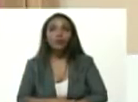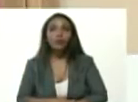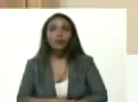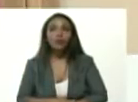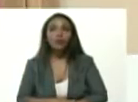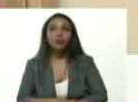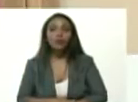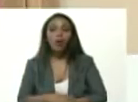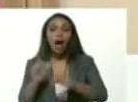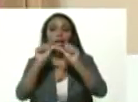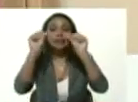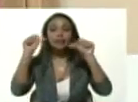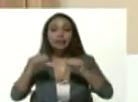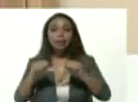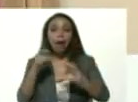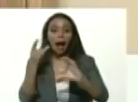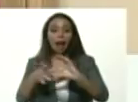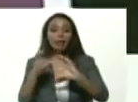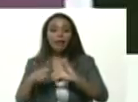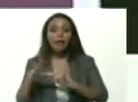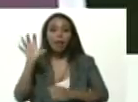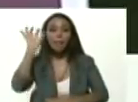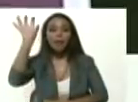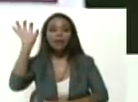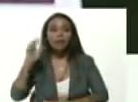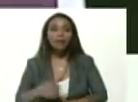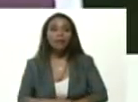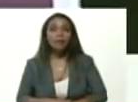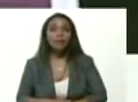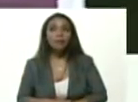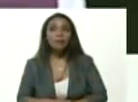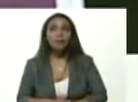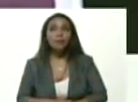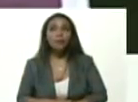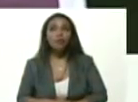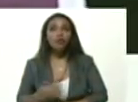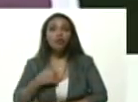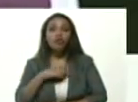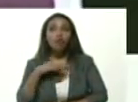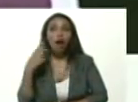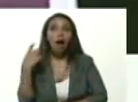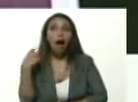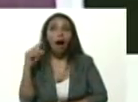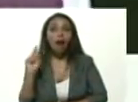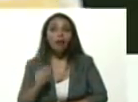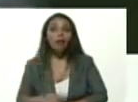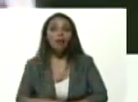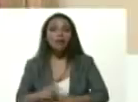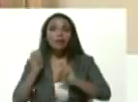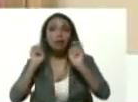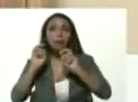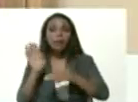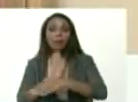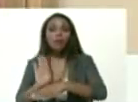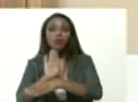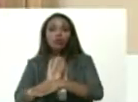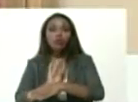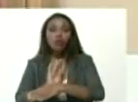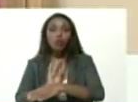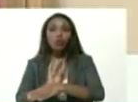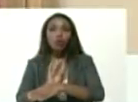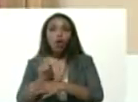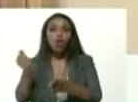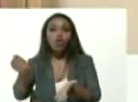por el sistema de carné de la patria, nosotros tenemos un conjunto de protecciones, los